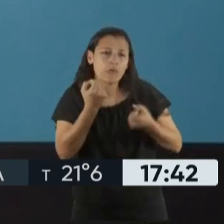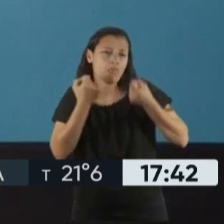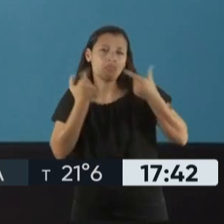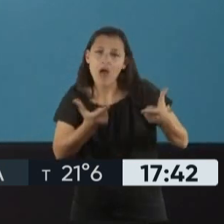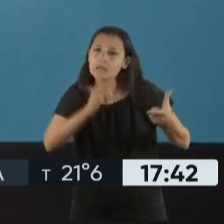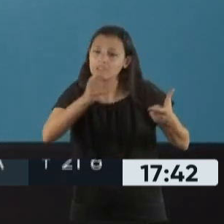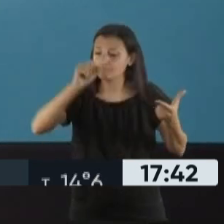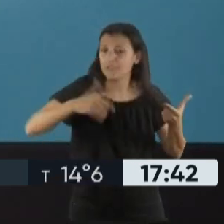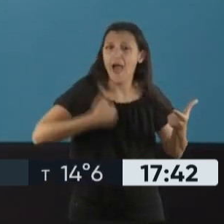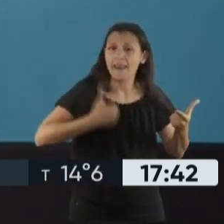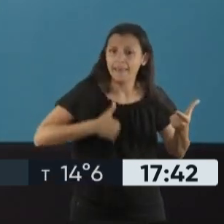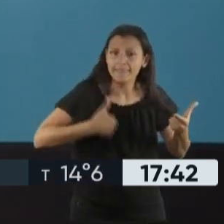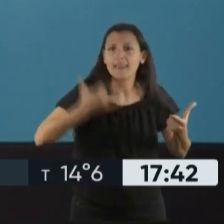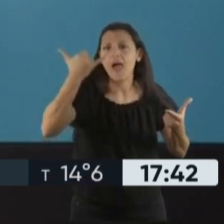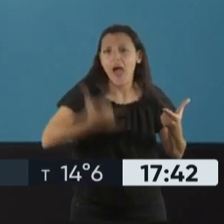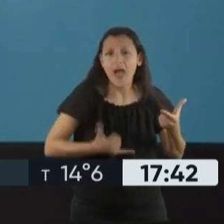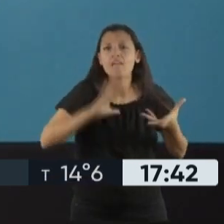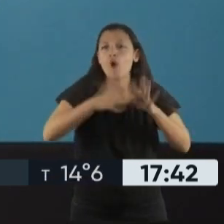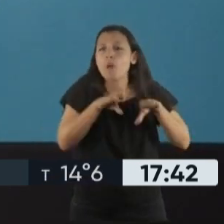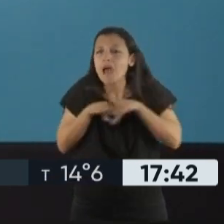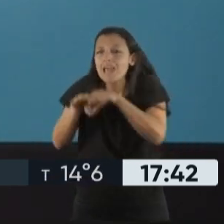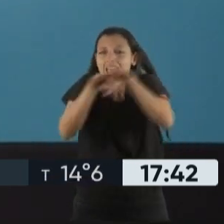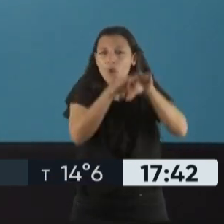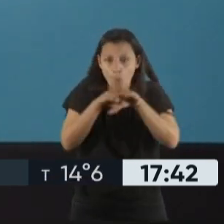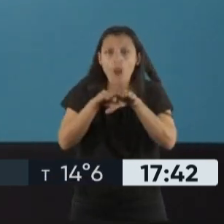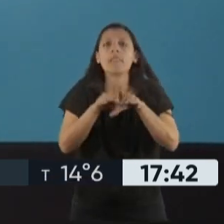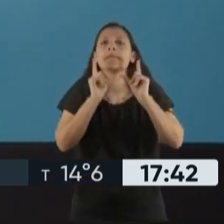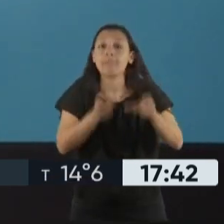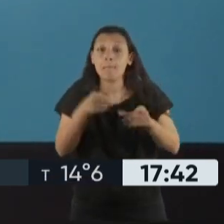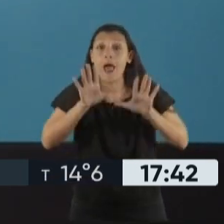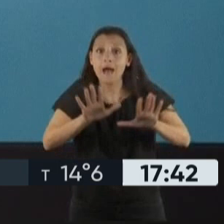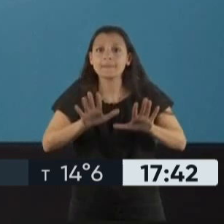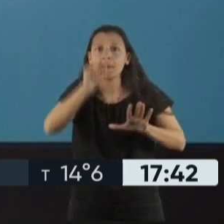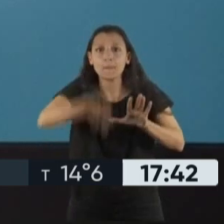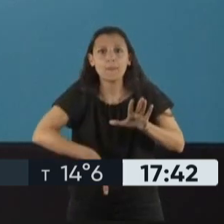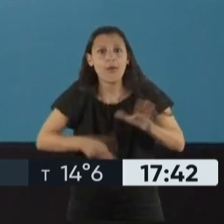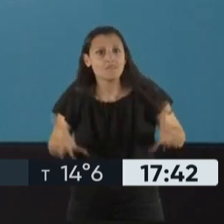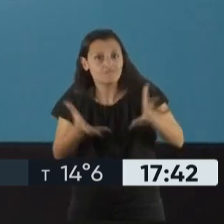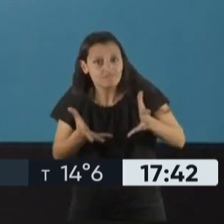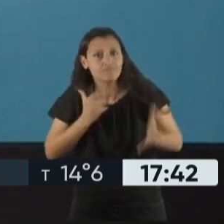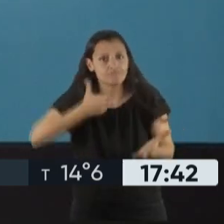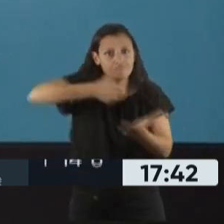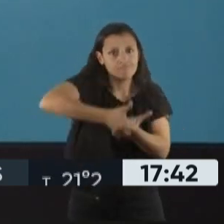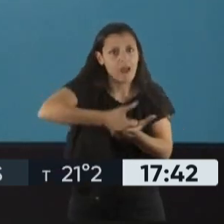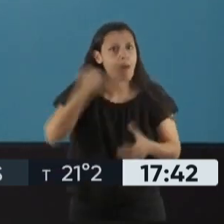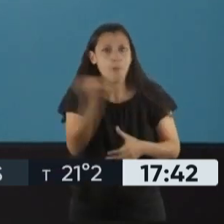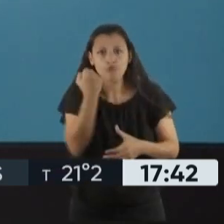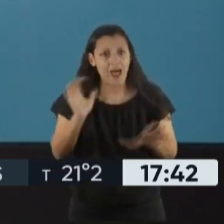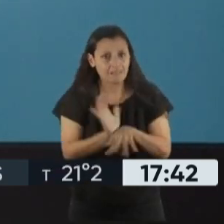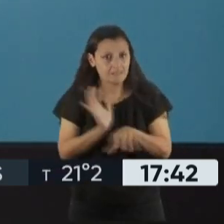que en Argentina haya condiciones de mayor equidad y que se fomente la inversión y el desarrollo productivo con el Estado jugando un rol central para